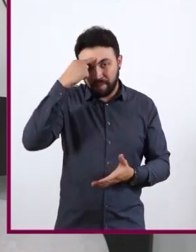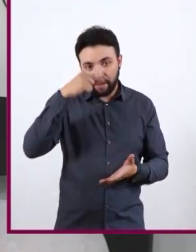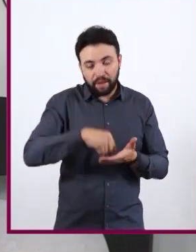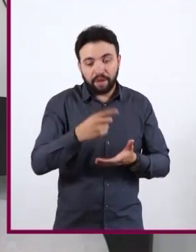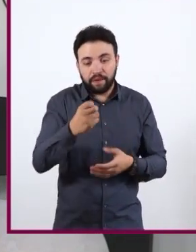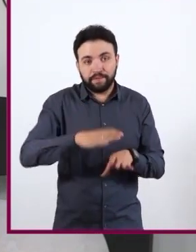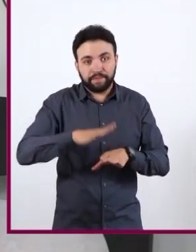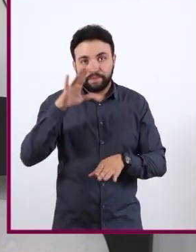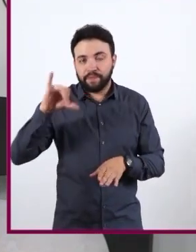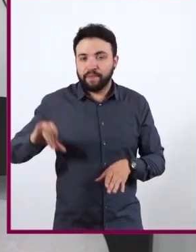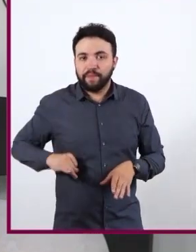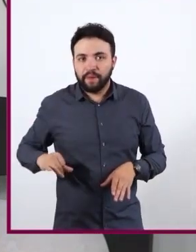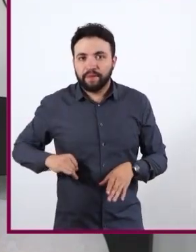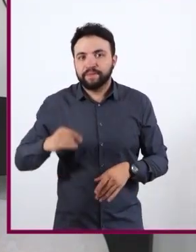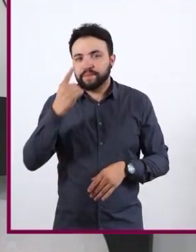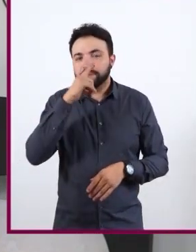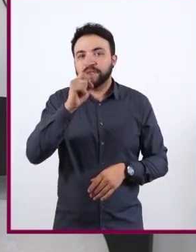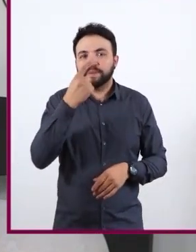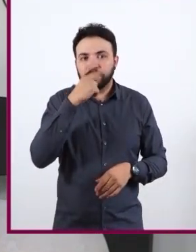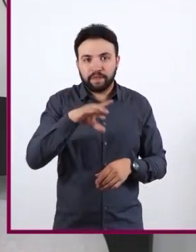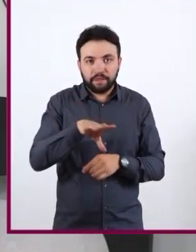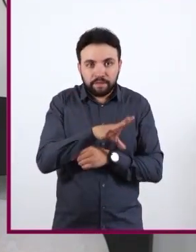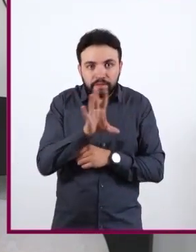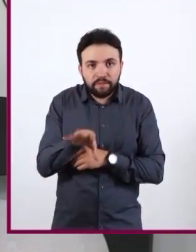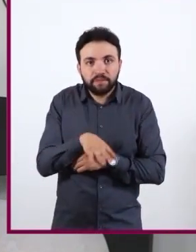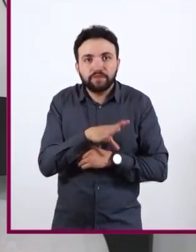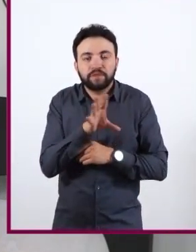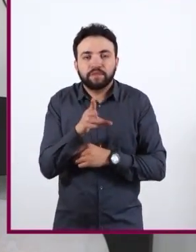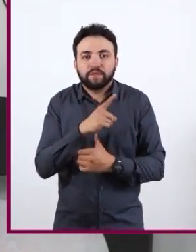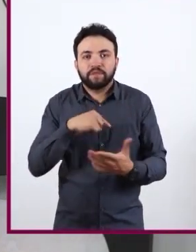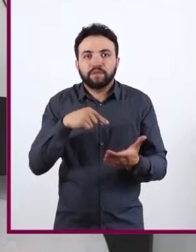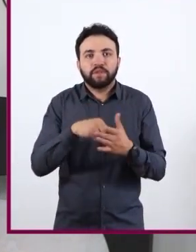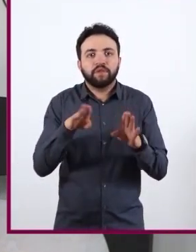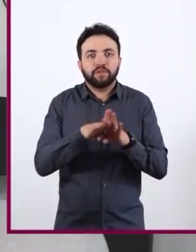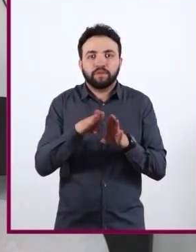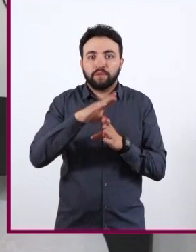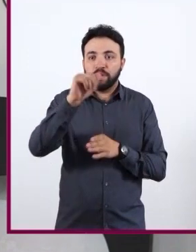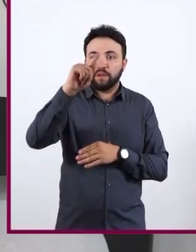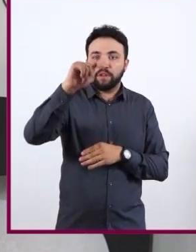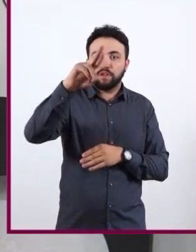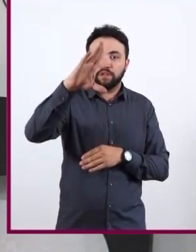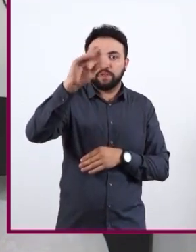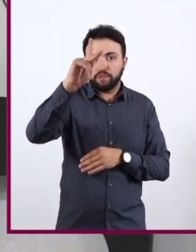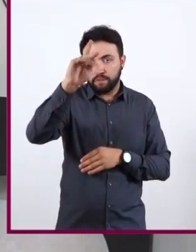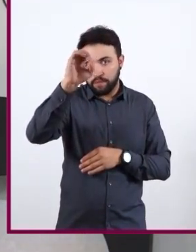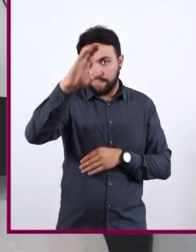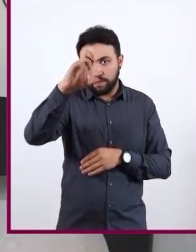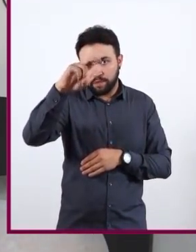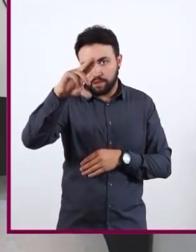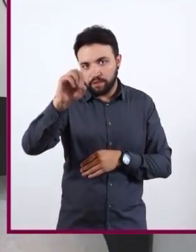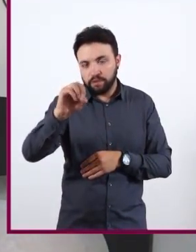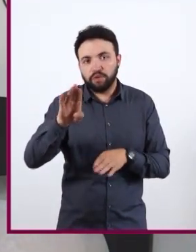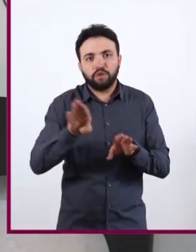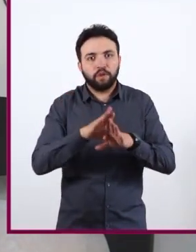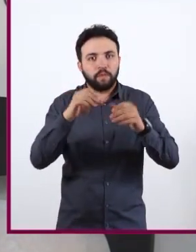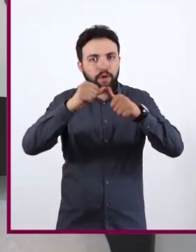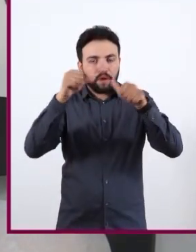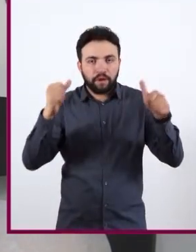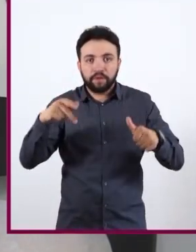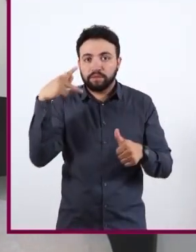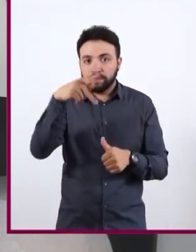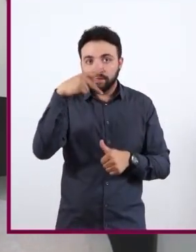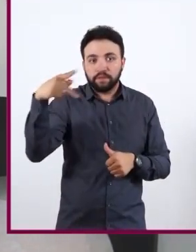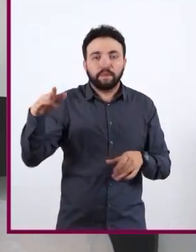más interesante para explorar en el concepto del antropoceno desde la estética, desde el arte,